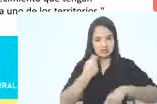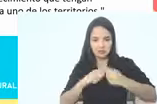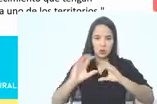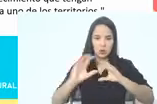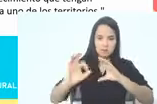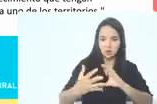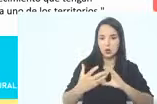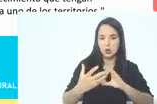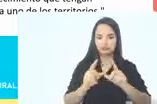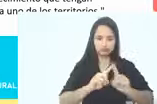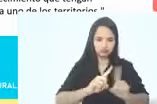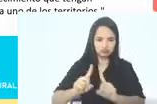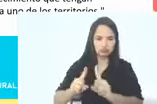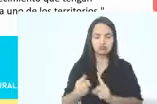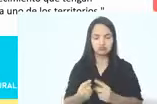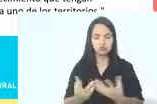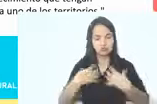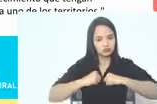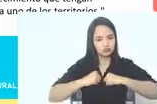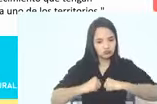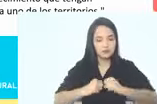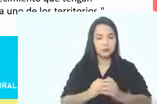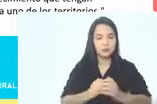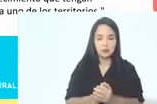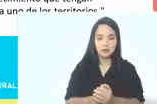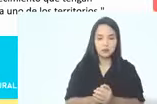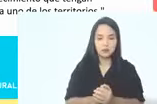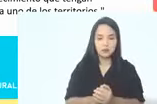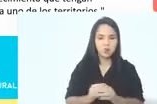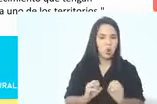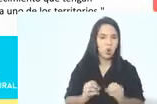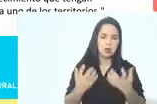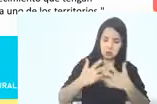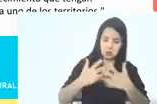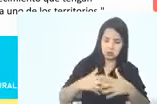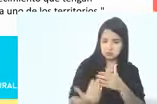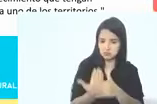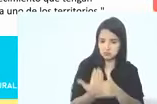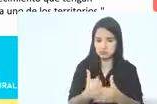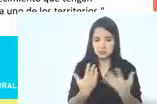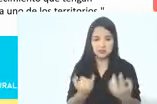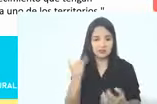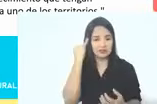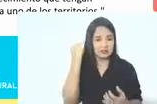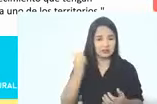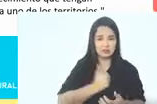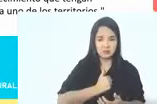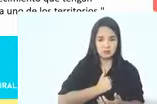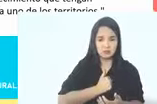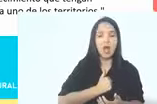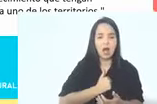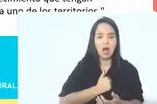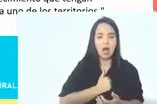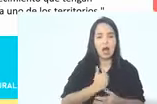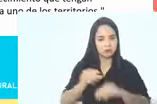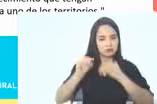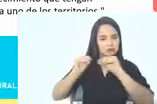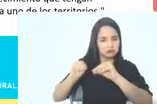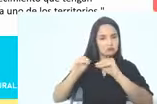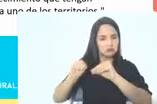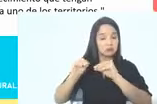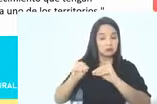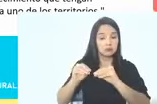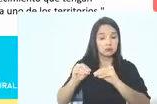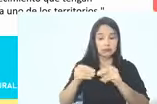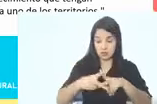de manifestaciones culturales. Allá tienen un sexteto que es una simbiosis cultural de la música antillana con toda